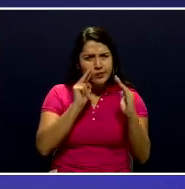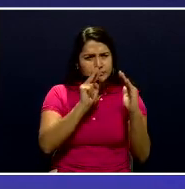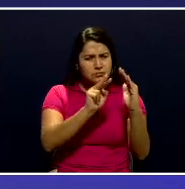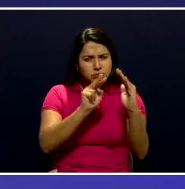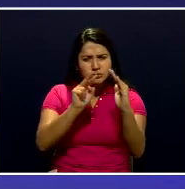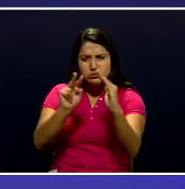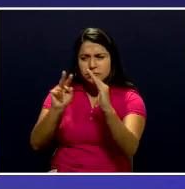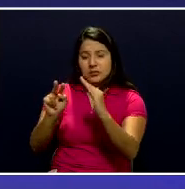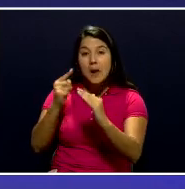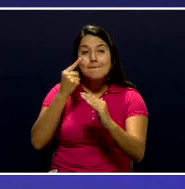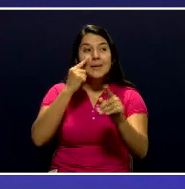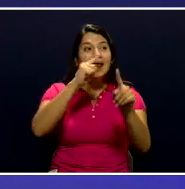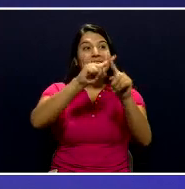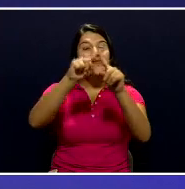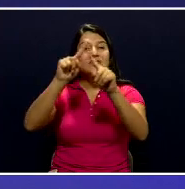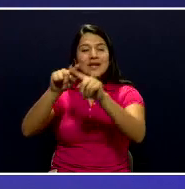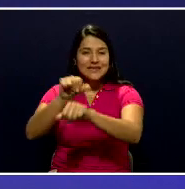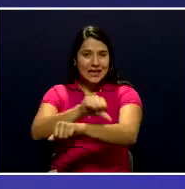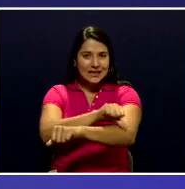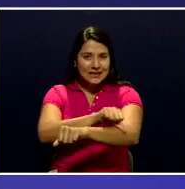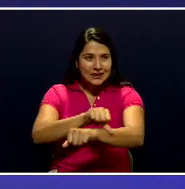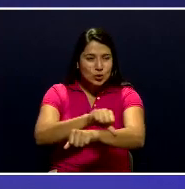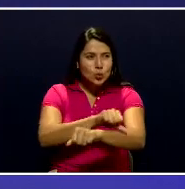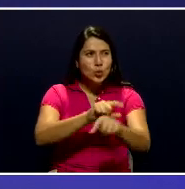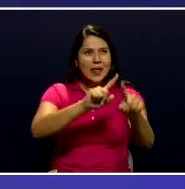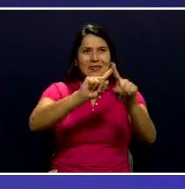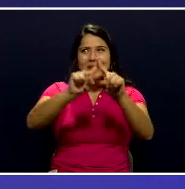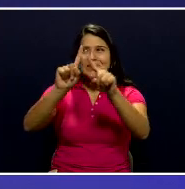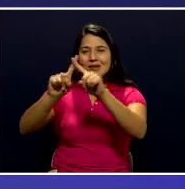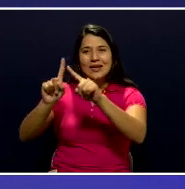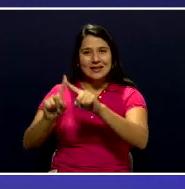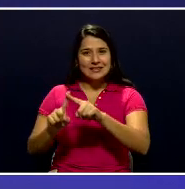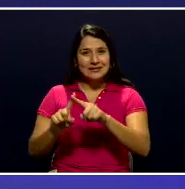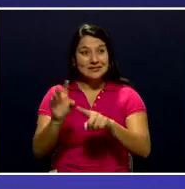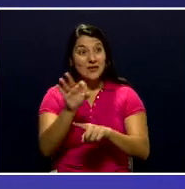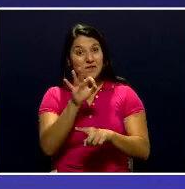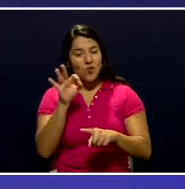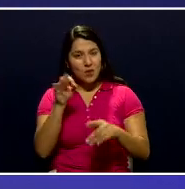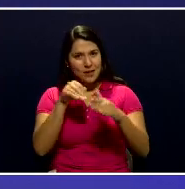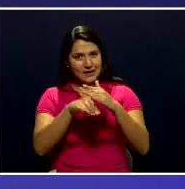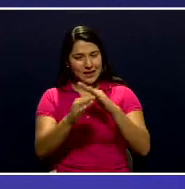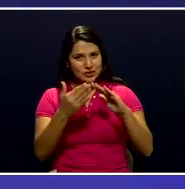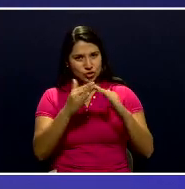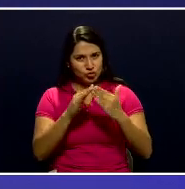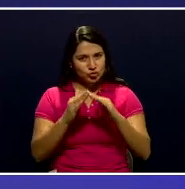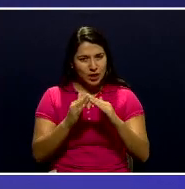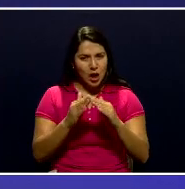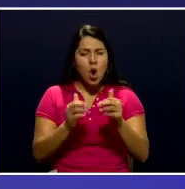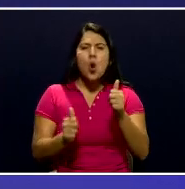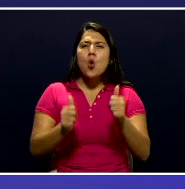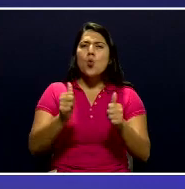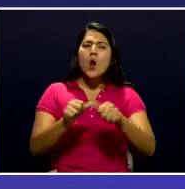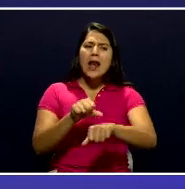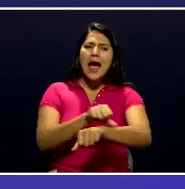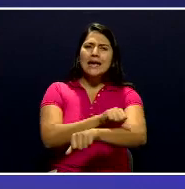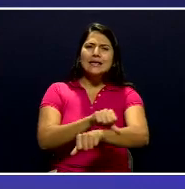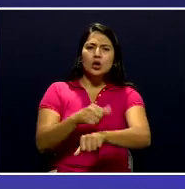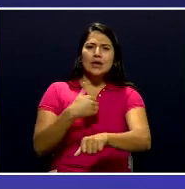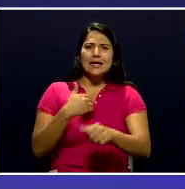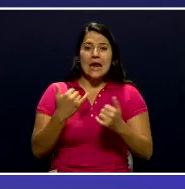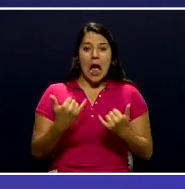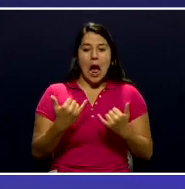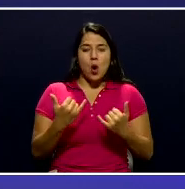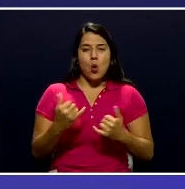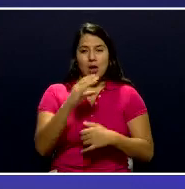arquitecturas, distintos trazados en las ciudades. ¿Qué arquitecturas tenemos hoy presentes en